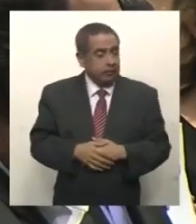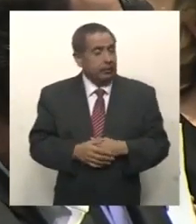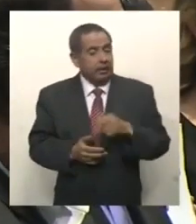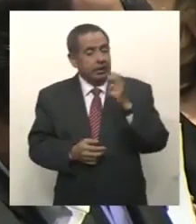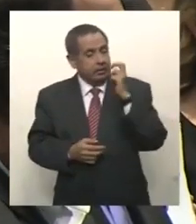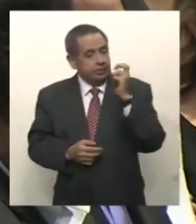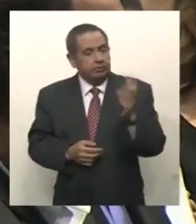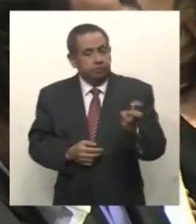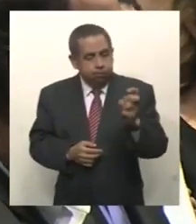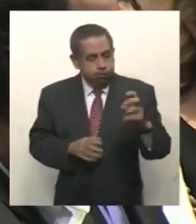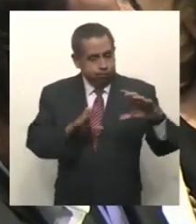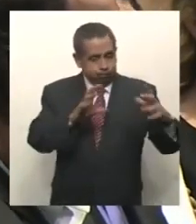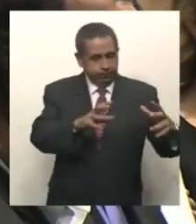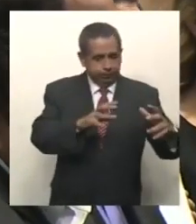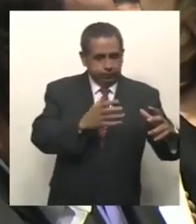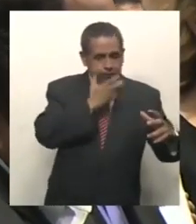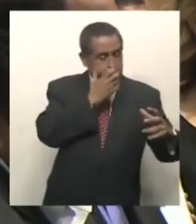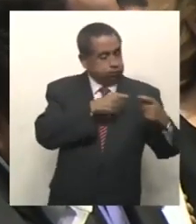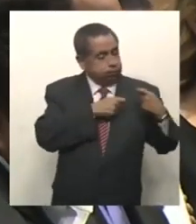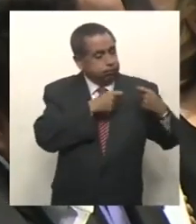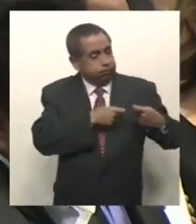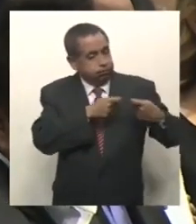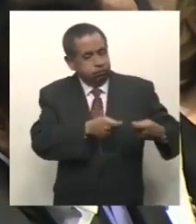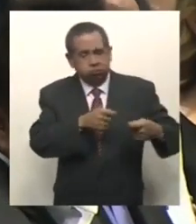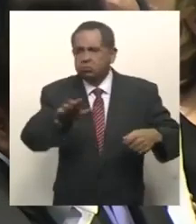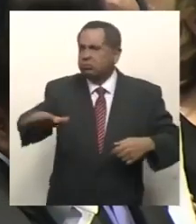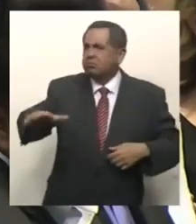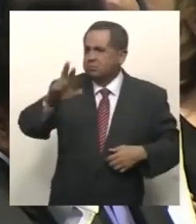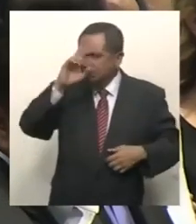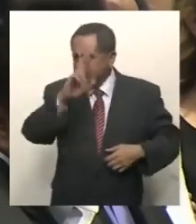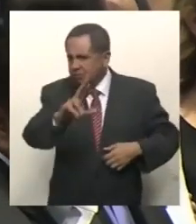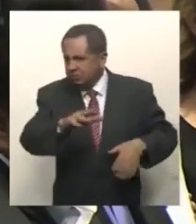Eso es lo que recibió. Al orador.